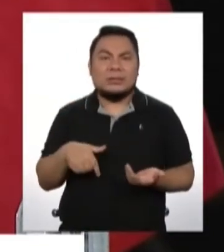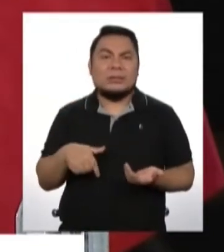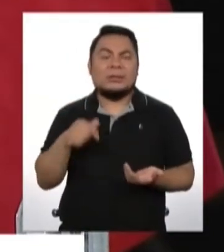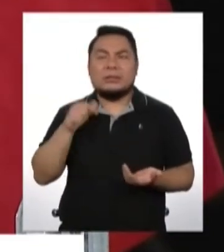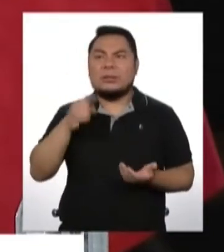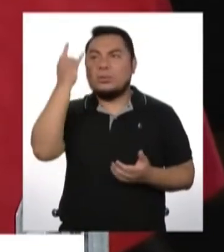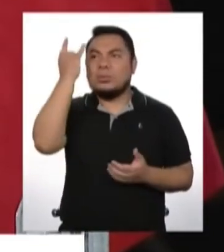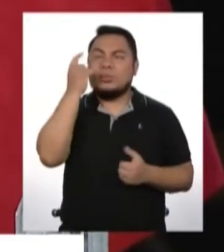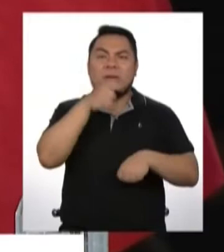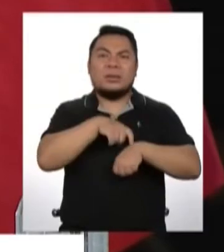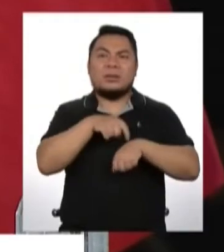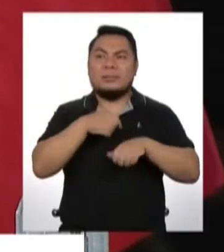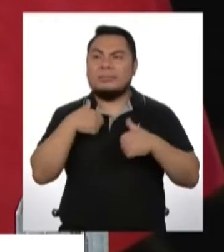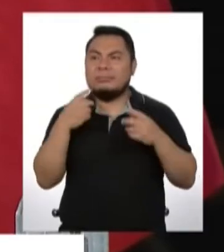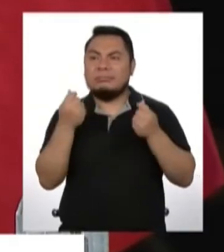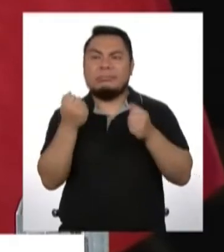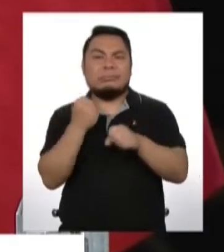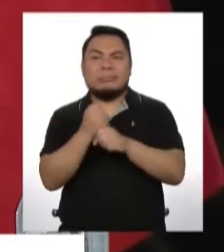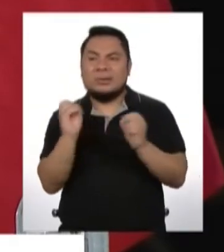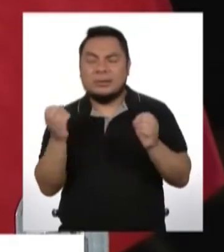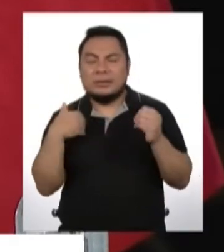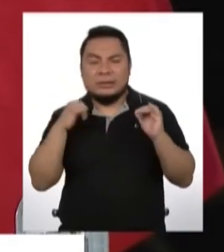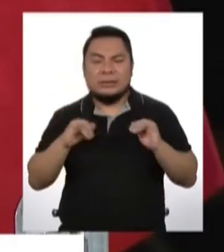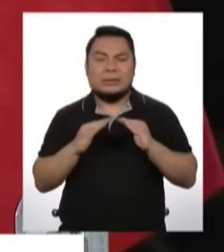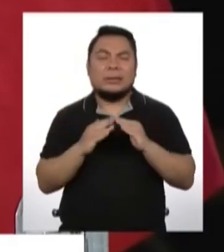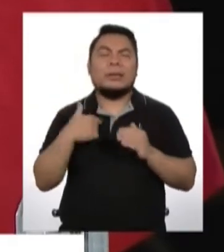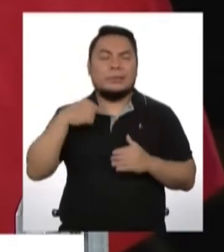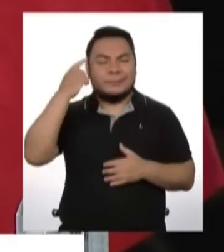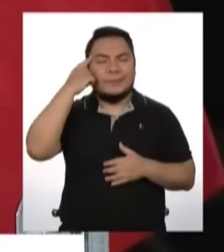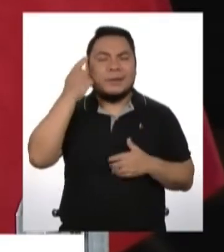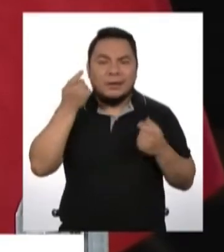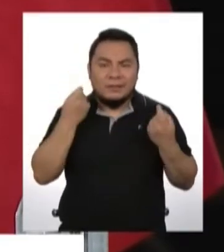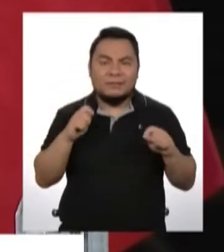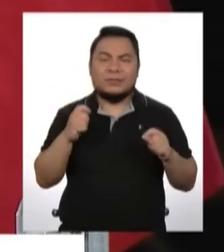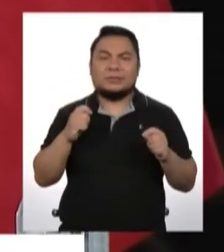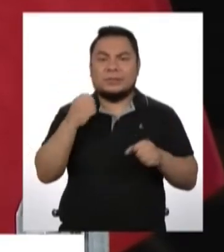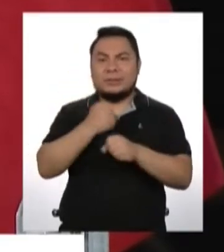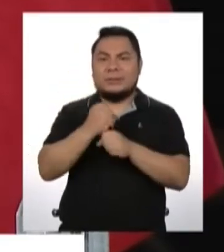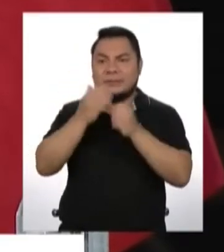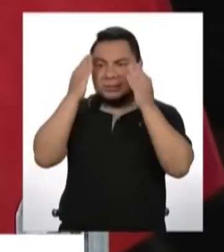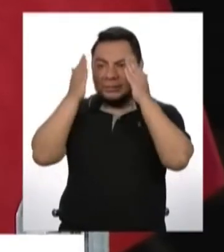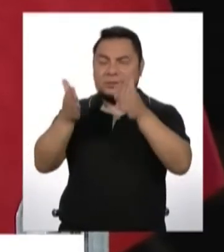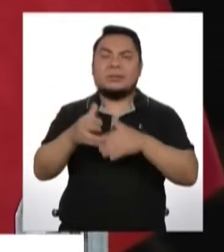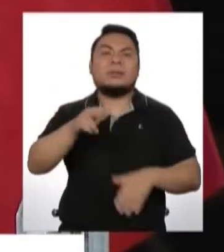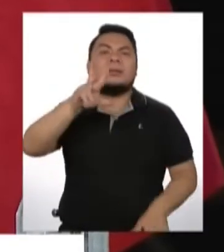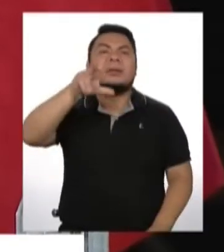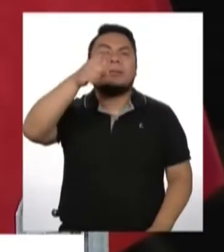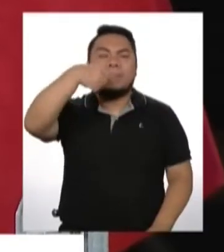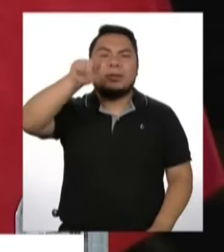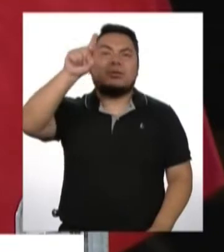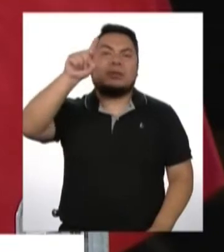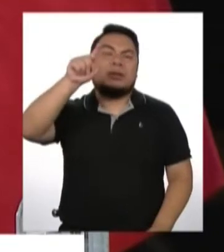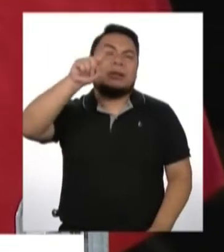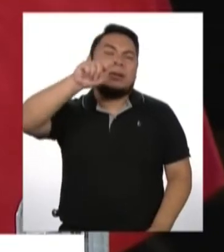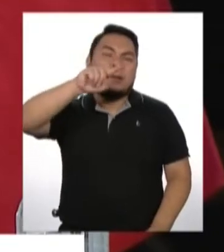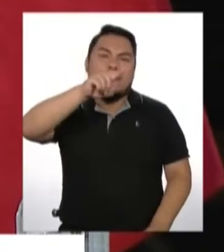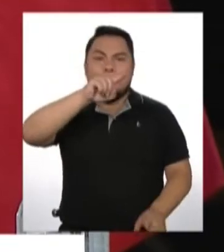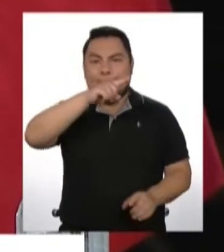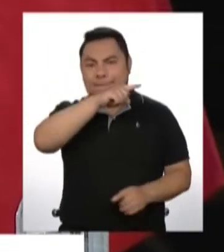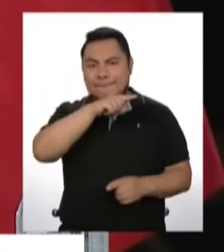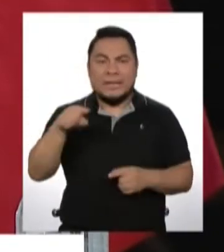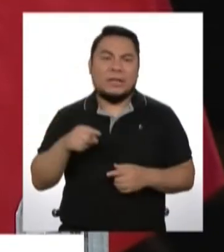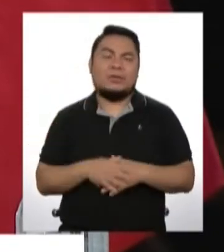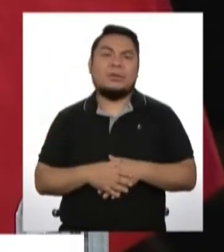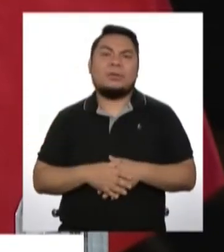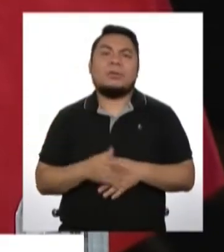durante este estado de emergencia. Y entonces tenemos que hacer el esfuerzo para llegar a ello. A 3,5 millones